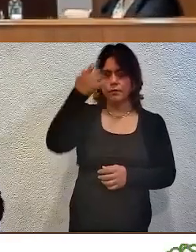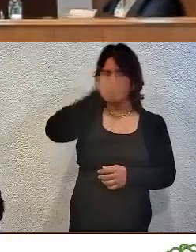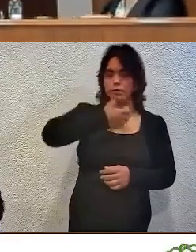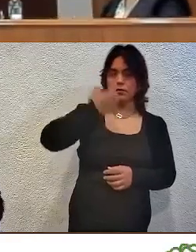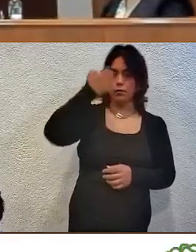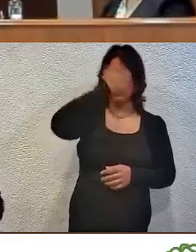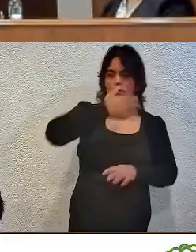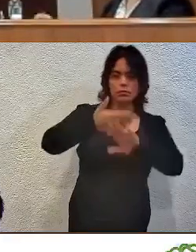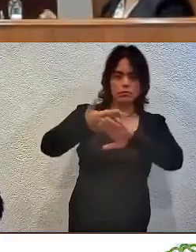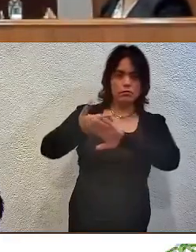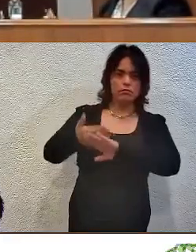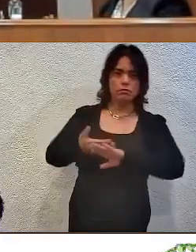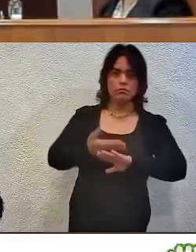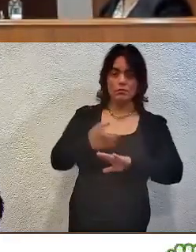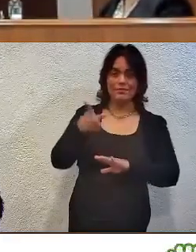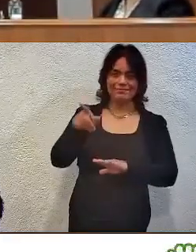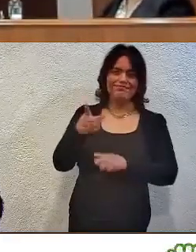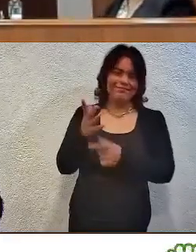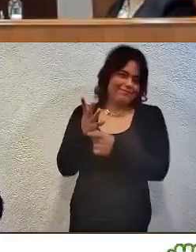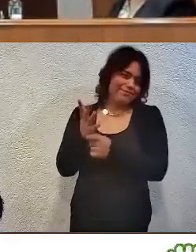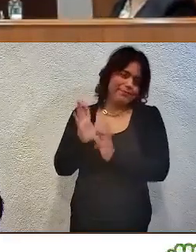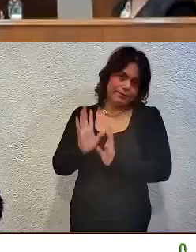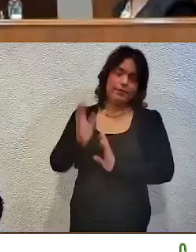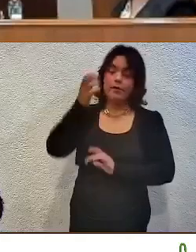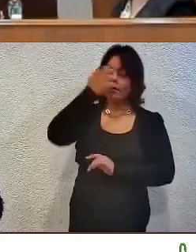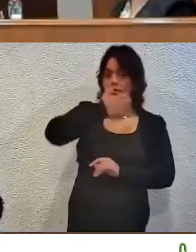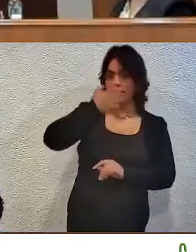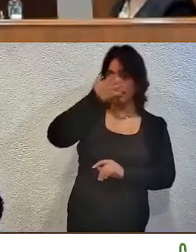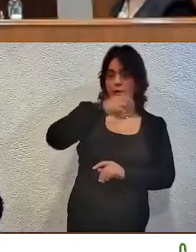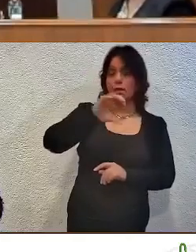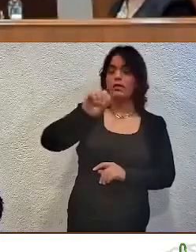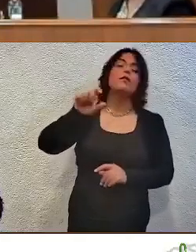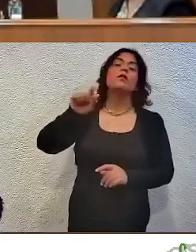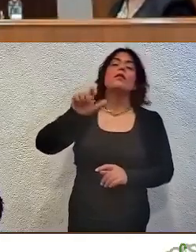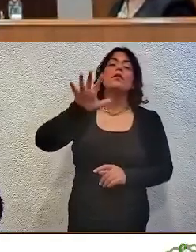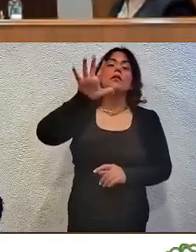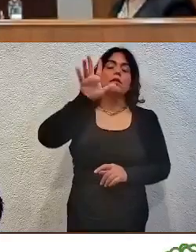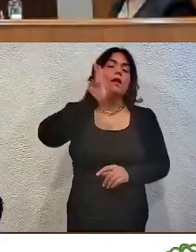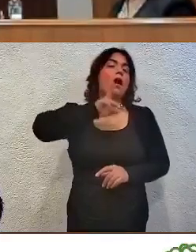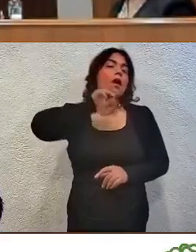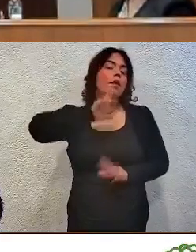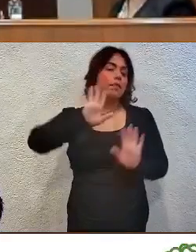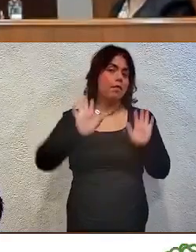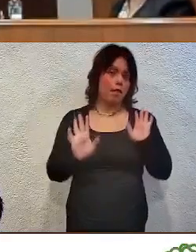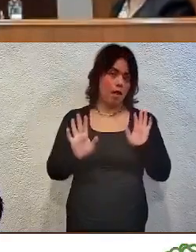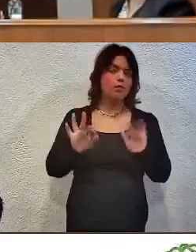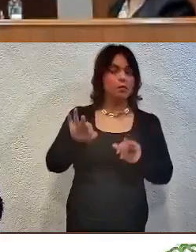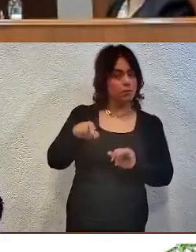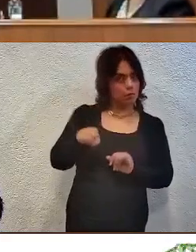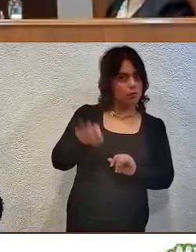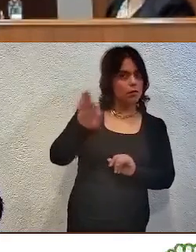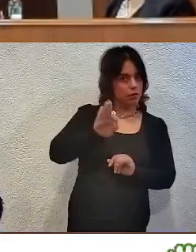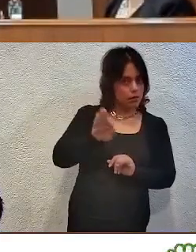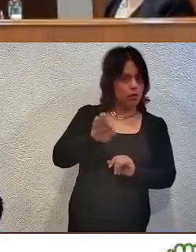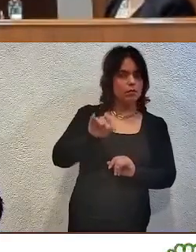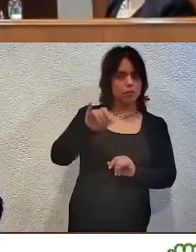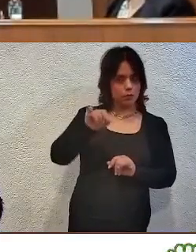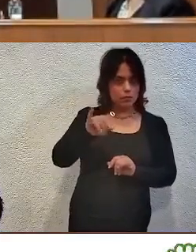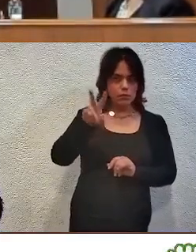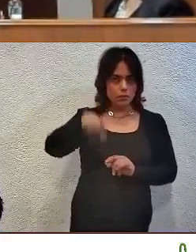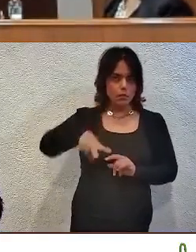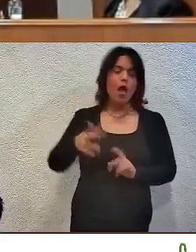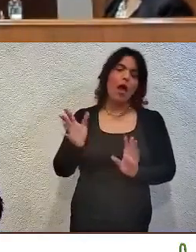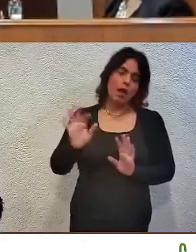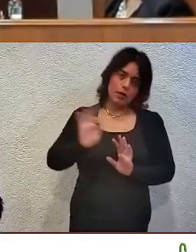agravios presentados por la actora en el juicio electoral 025. Si se consideran fundados, podría revocar la resolución